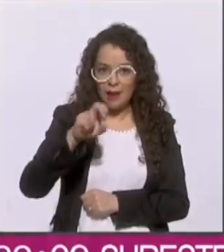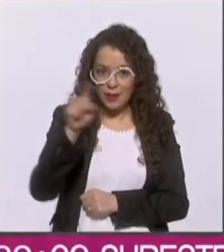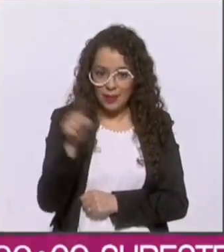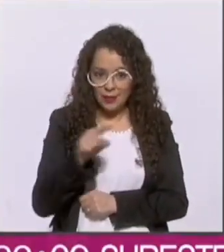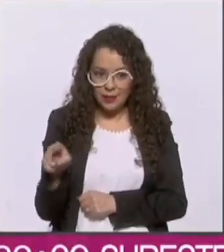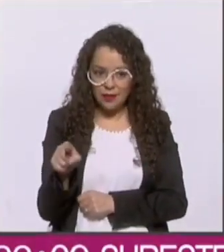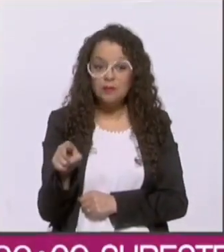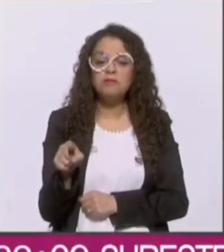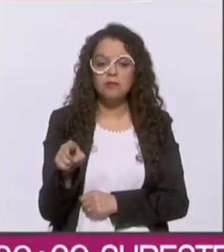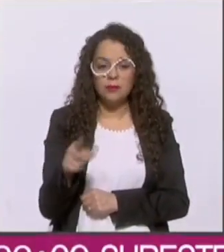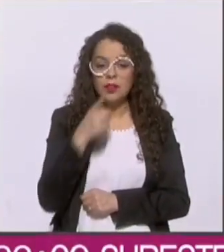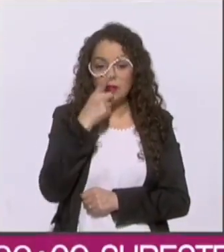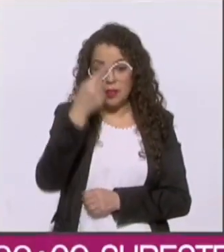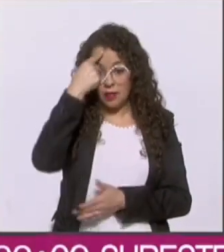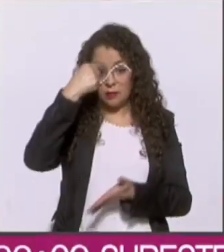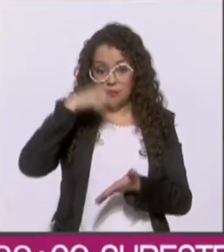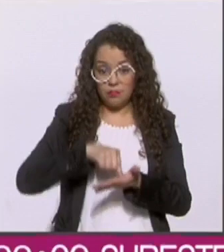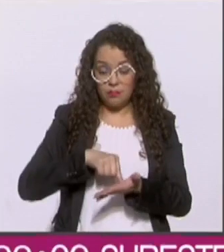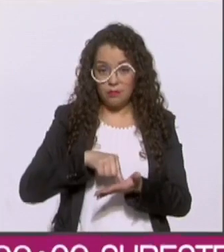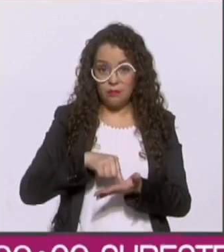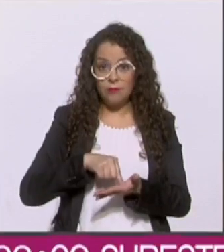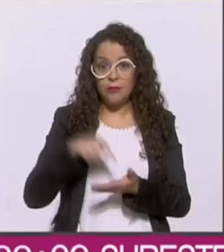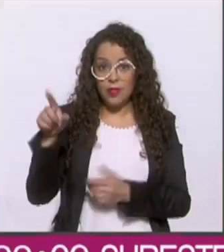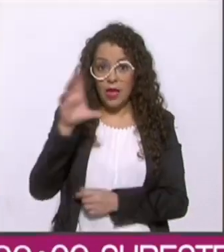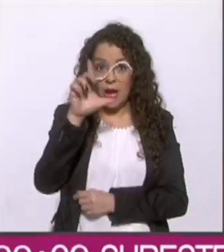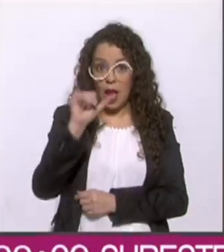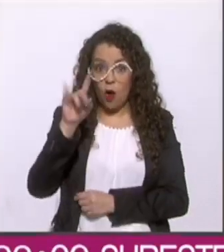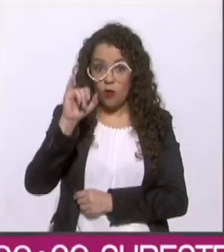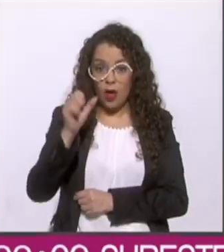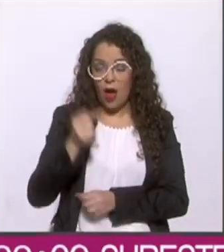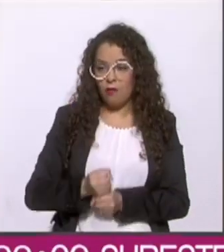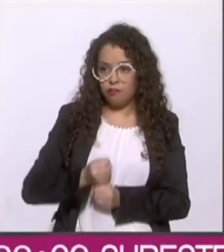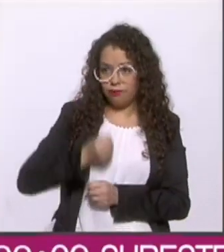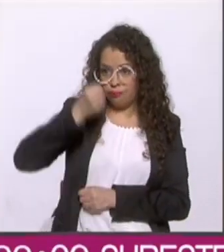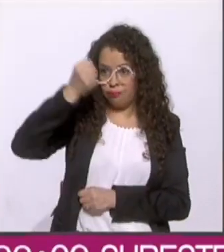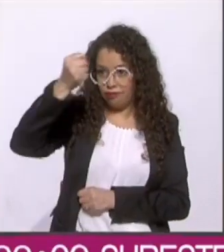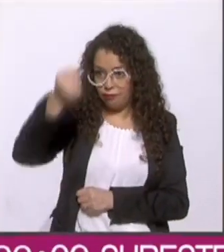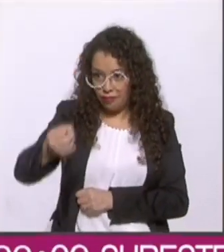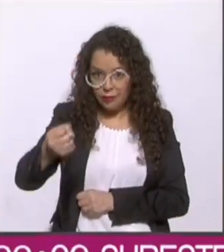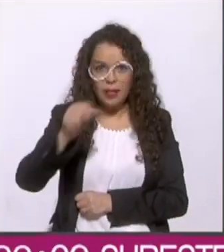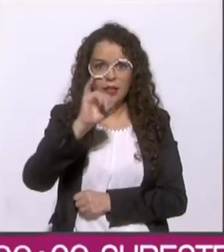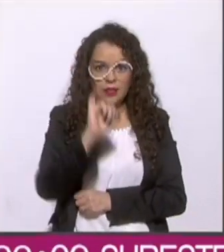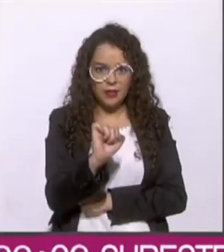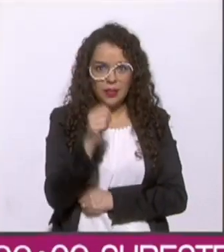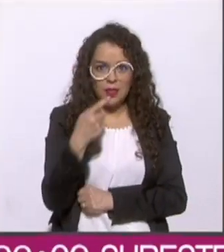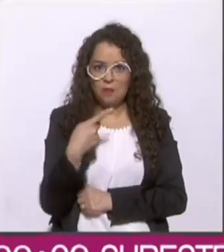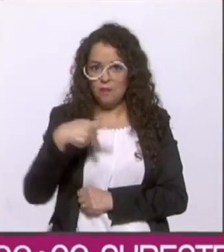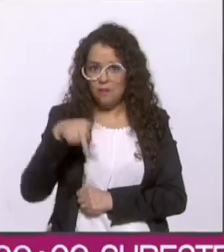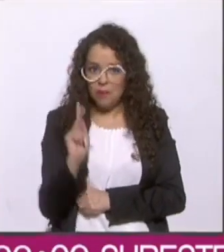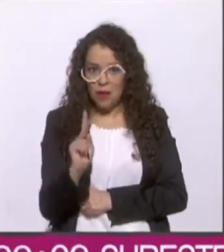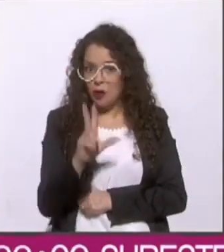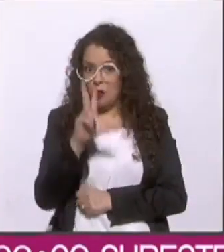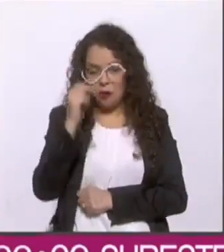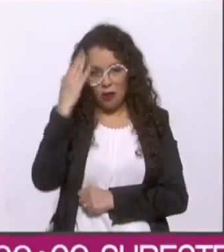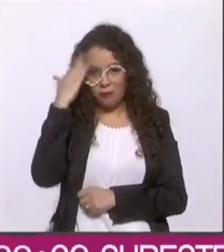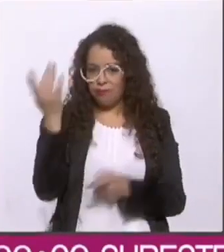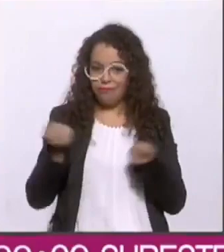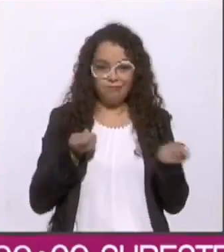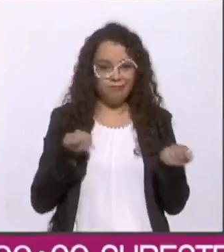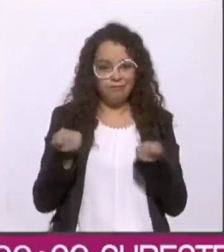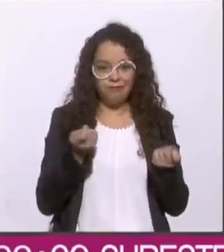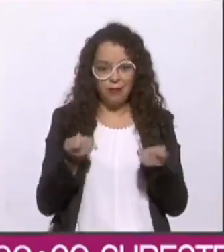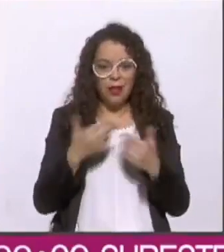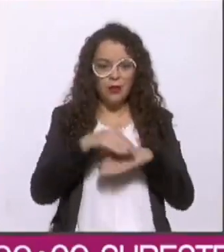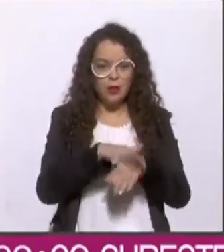Amplio, consideró que a Claudia Sheinbaum le dieron el bastón, pero claramente no el mando, al referirse